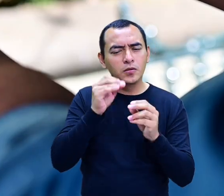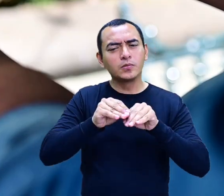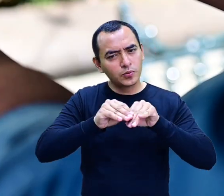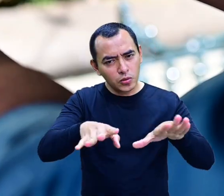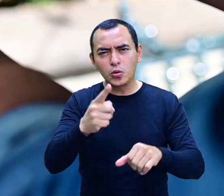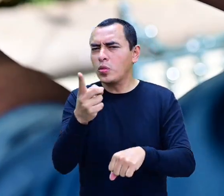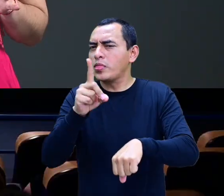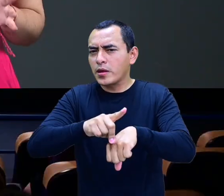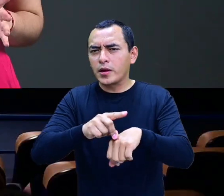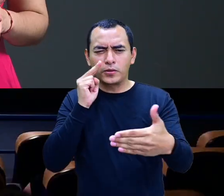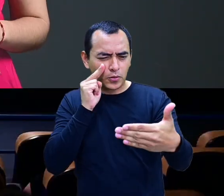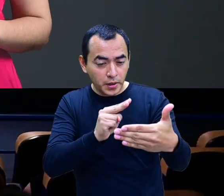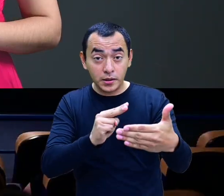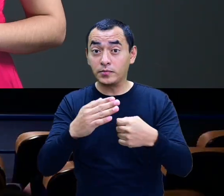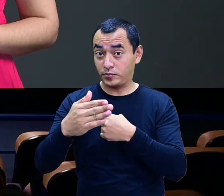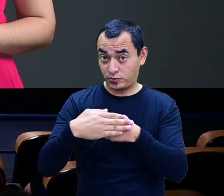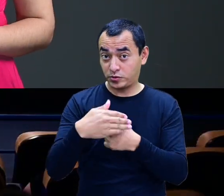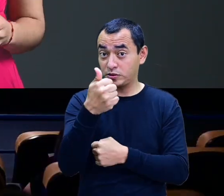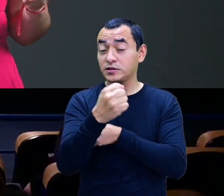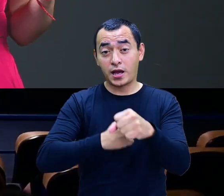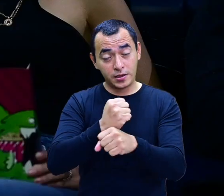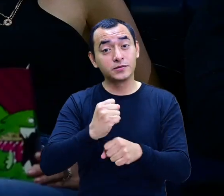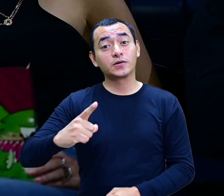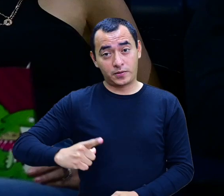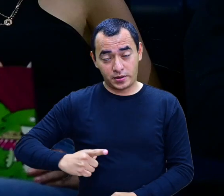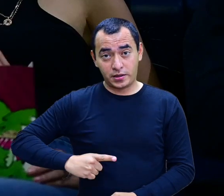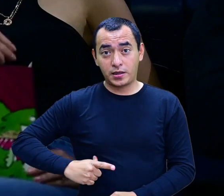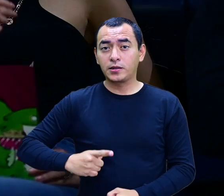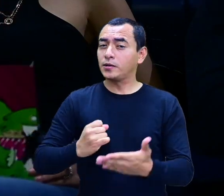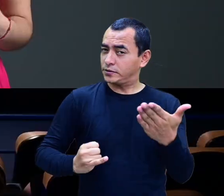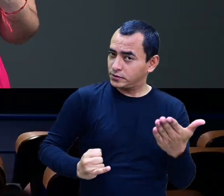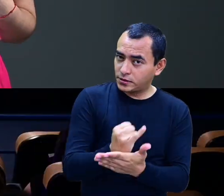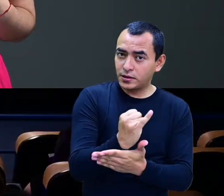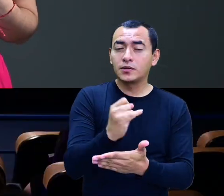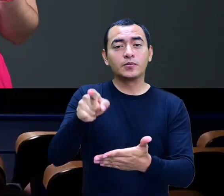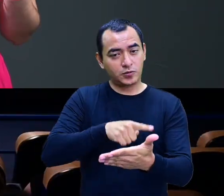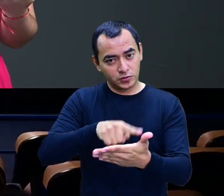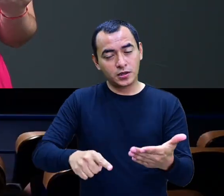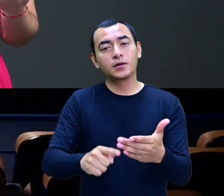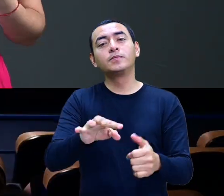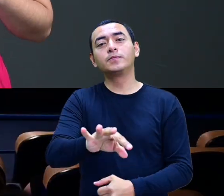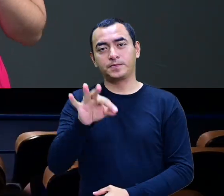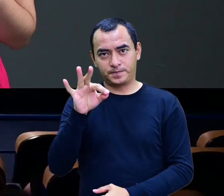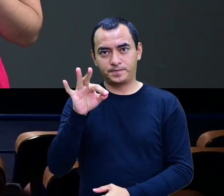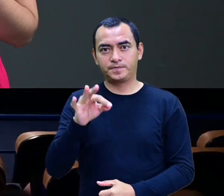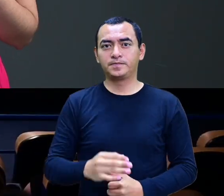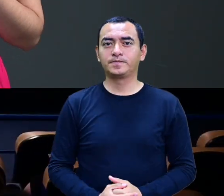en diferentes medios. Dedica un momento de tu día para los siguientes años de tu vida. Mi voz, mi voto, mi elección.